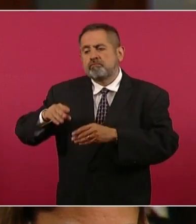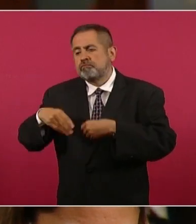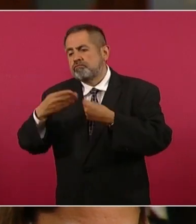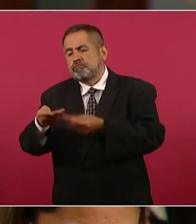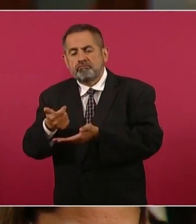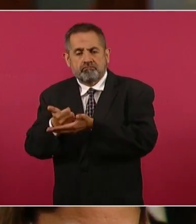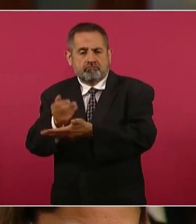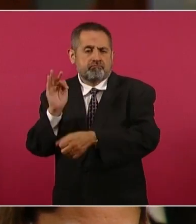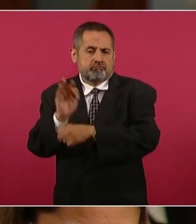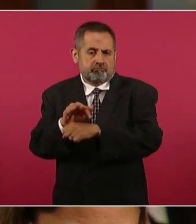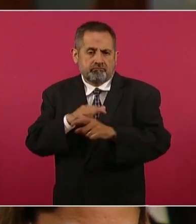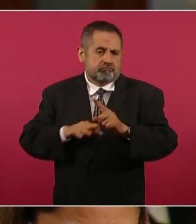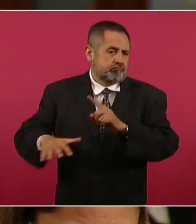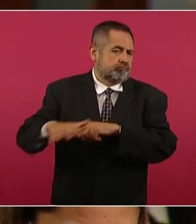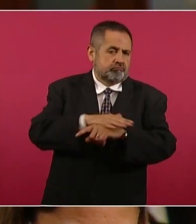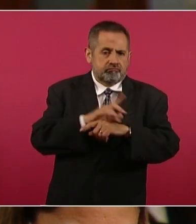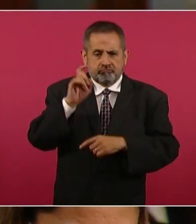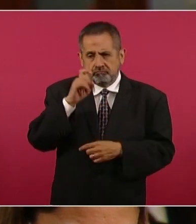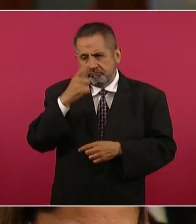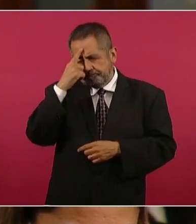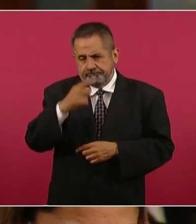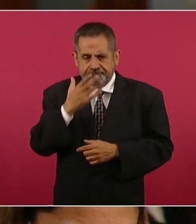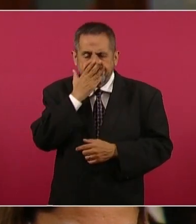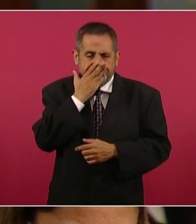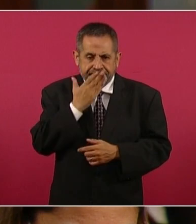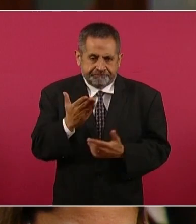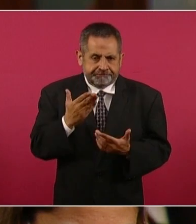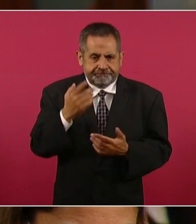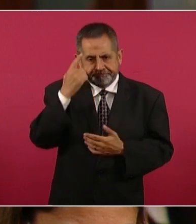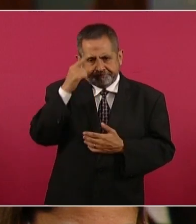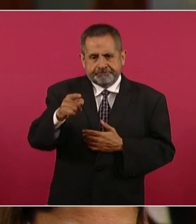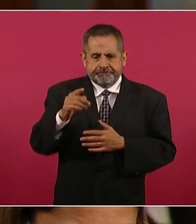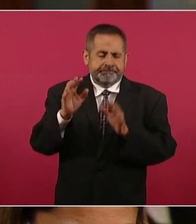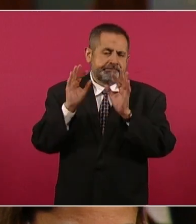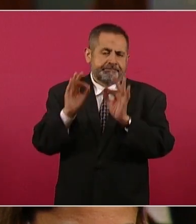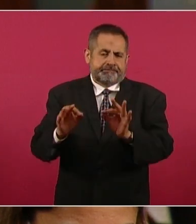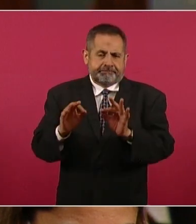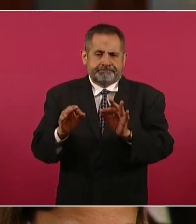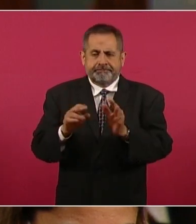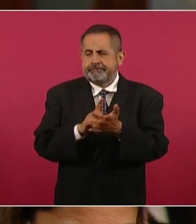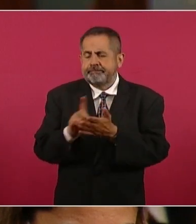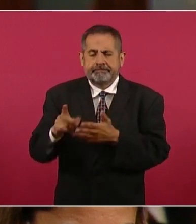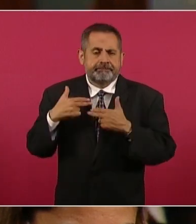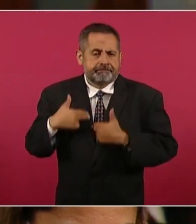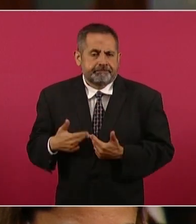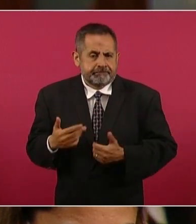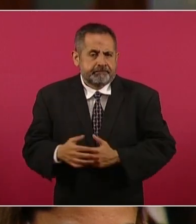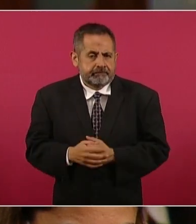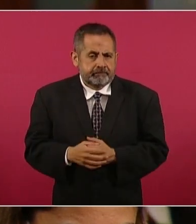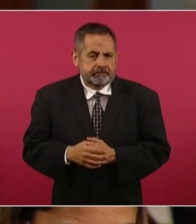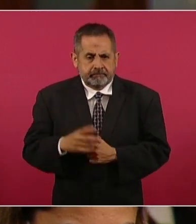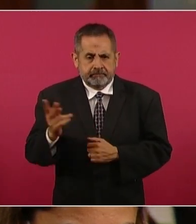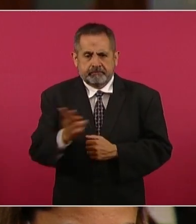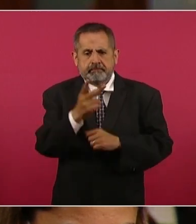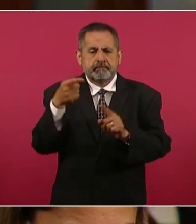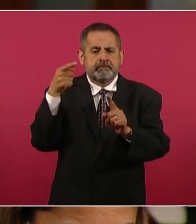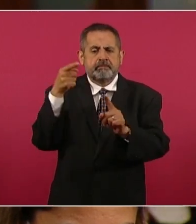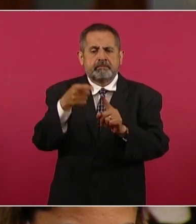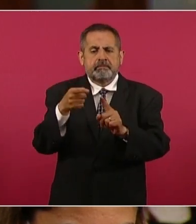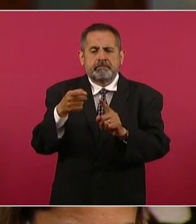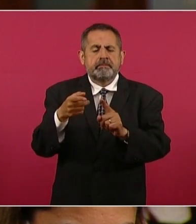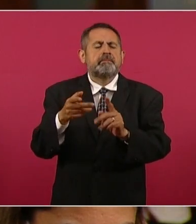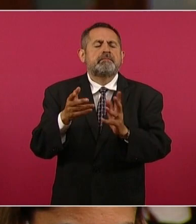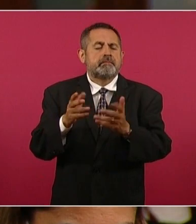de garantizar las condiciones para que esto se lleve a cabo, para que se pueda ejercer este derecho humano. Y la pregunta concreta es, señor